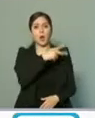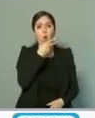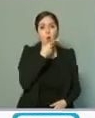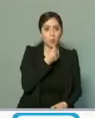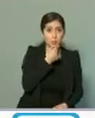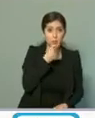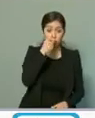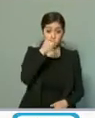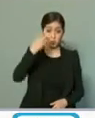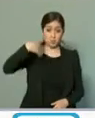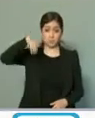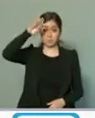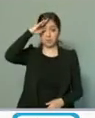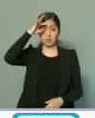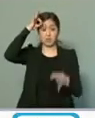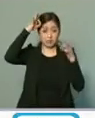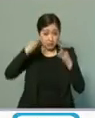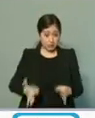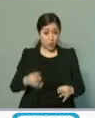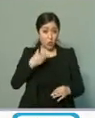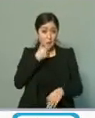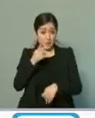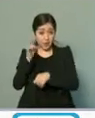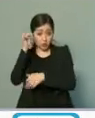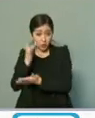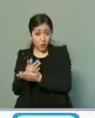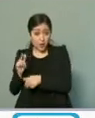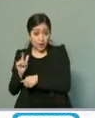no necesariamente está refiriéndose a hombres gays, sino